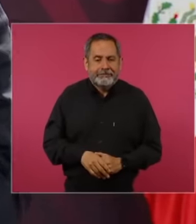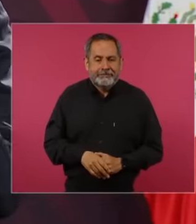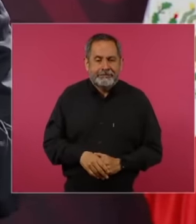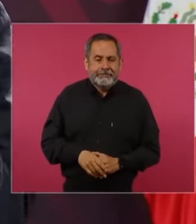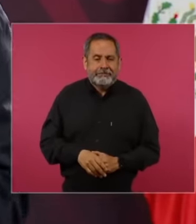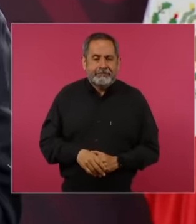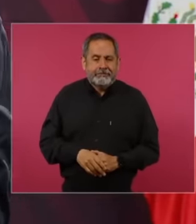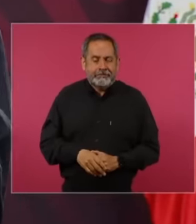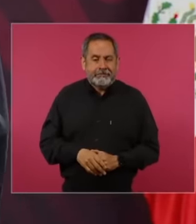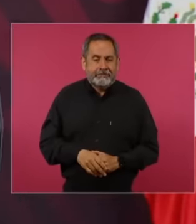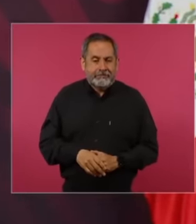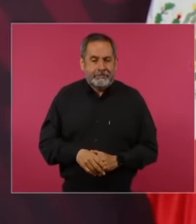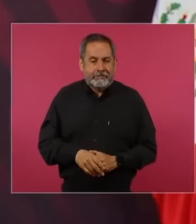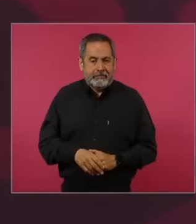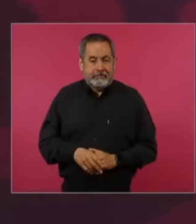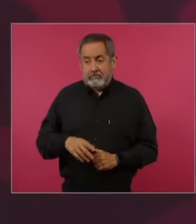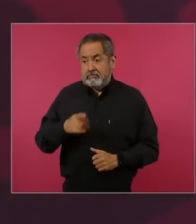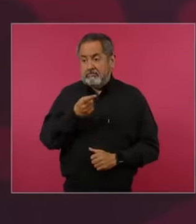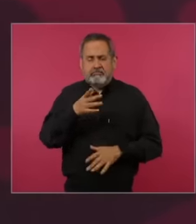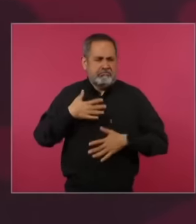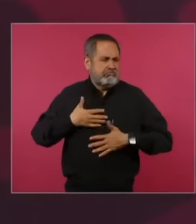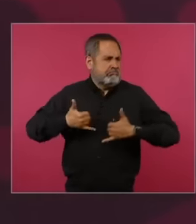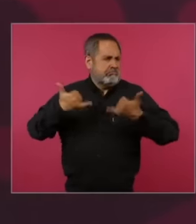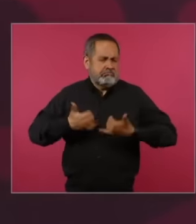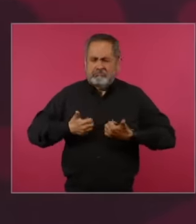por sentirse insustituibles,